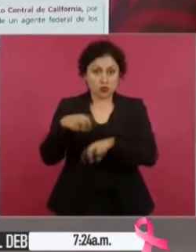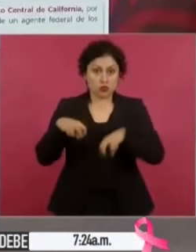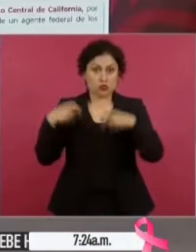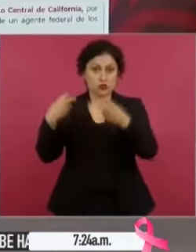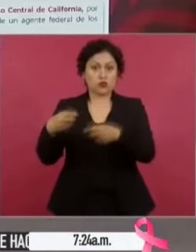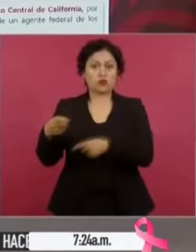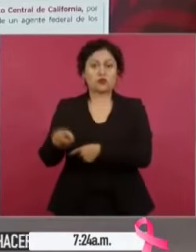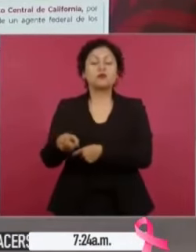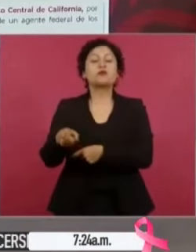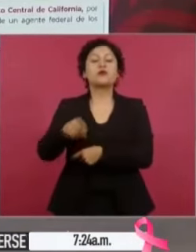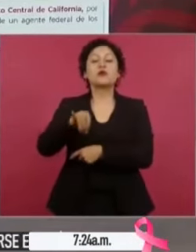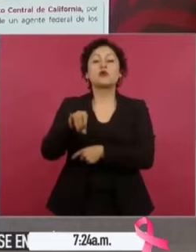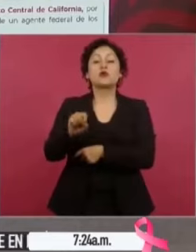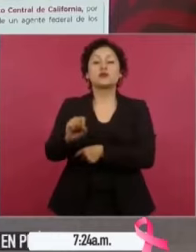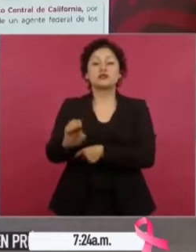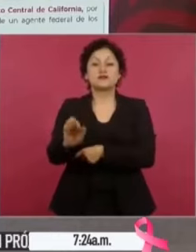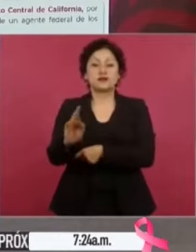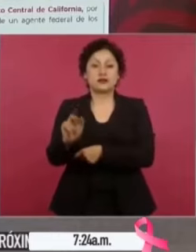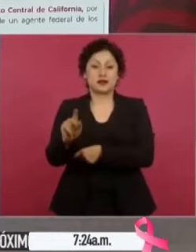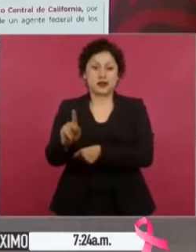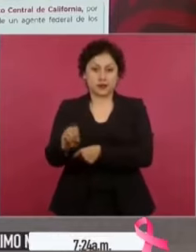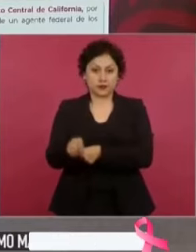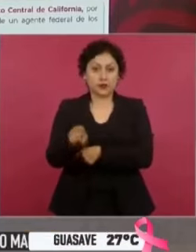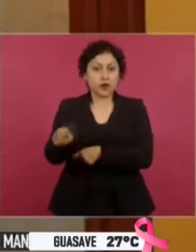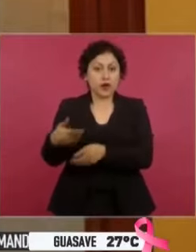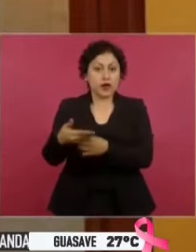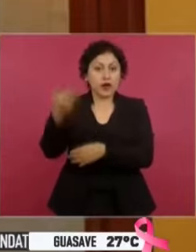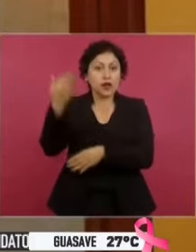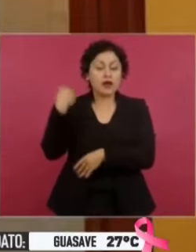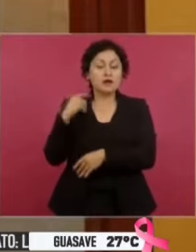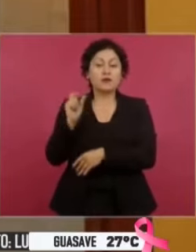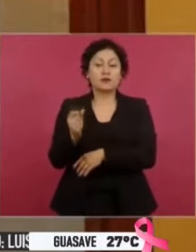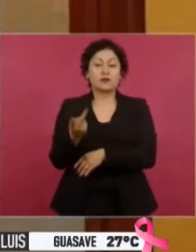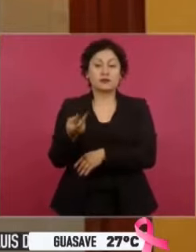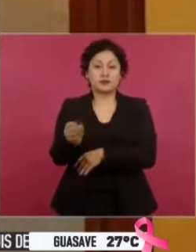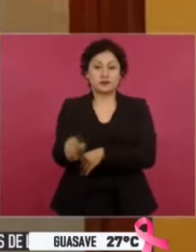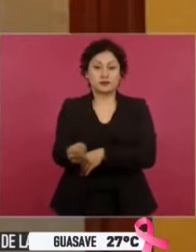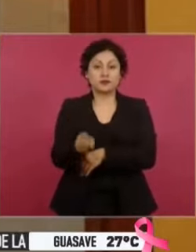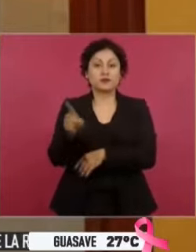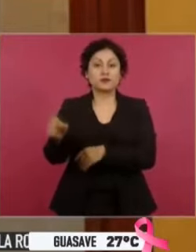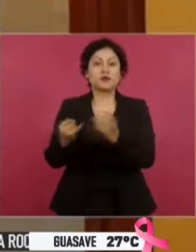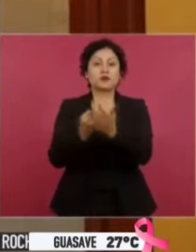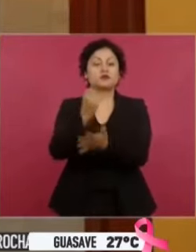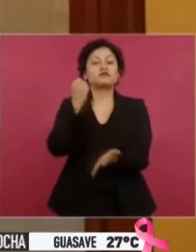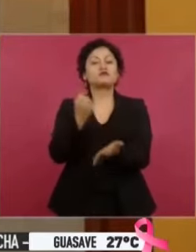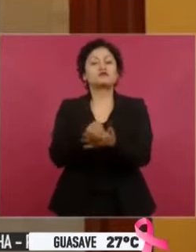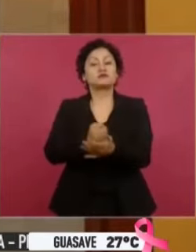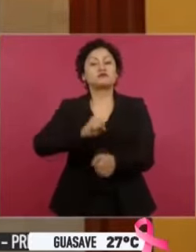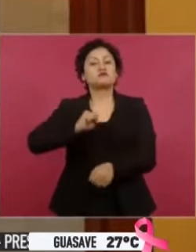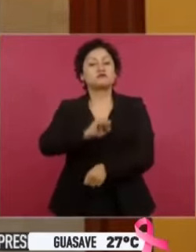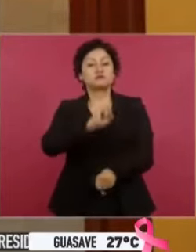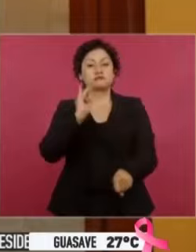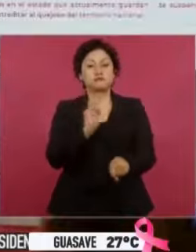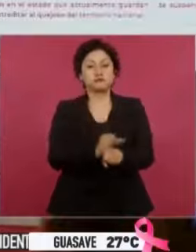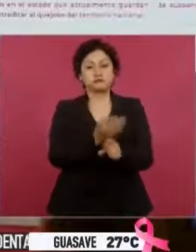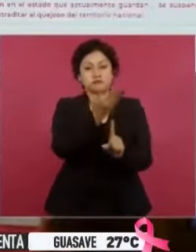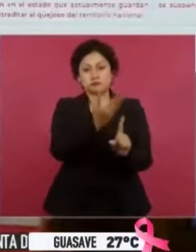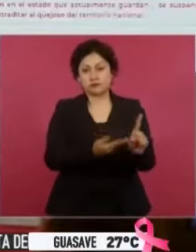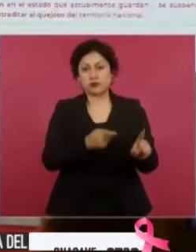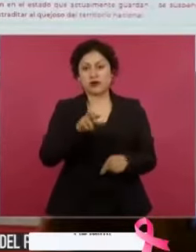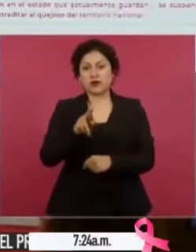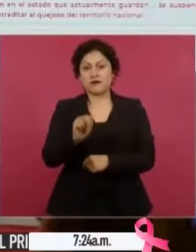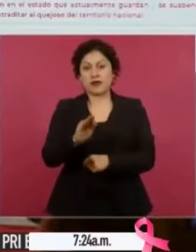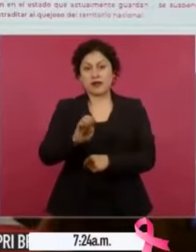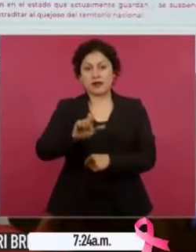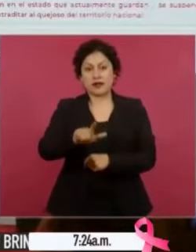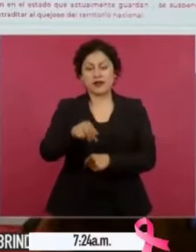Fernando García Quirós, quien el 22 de septiembre otorgó una suspensión provisional a favor de Rafael N. contra